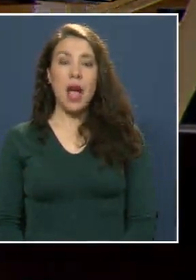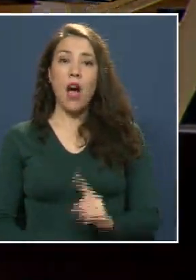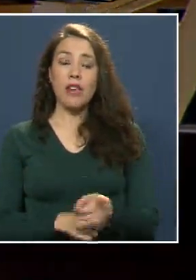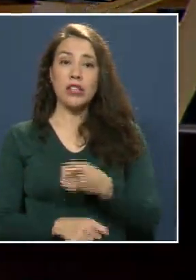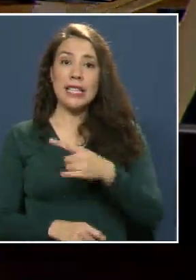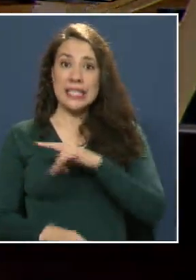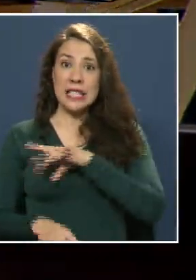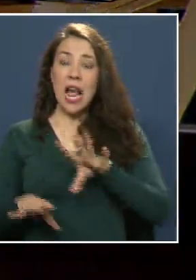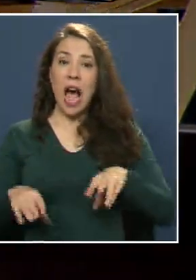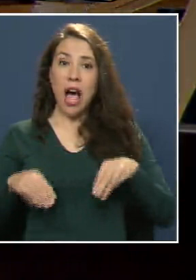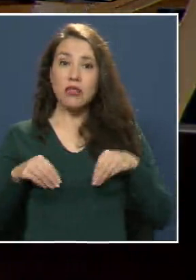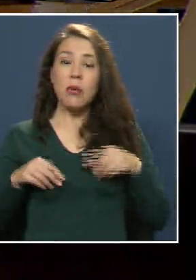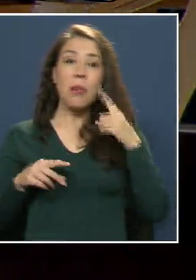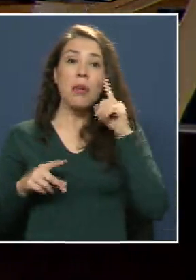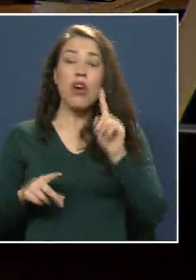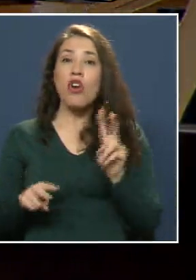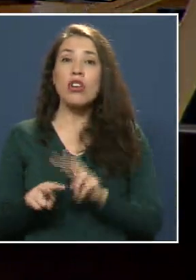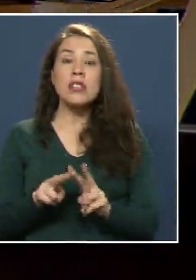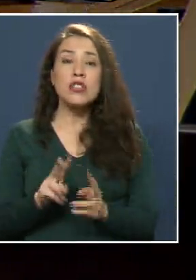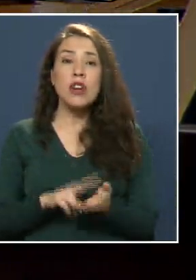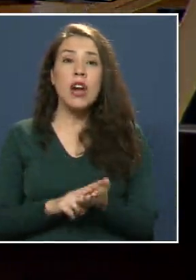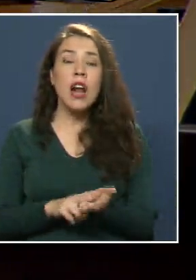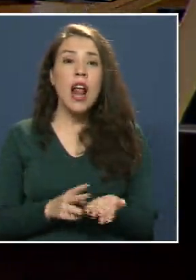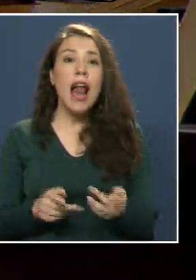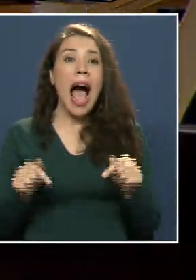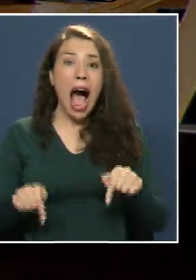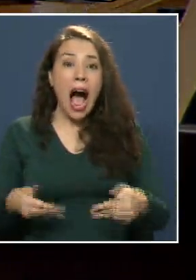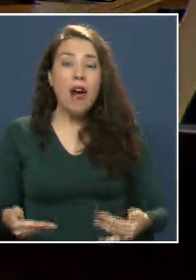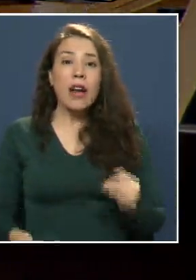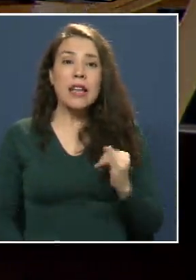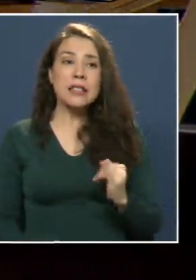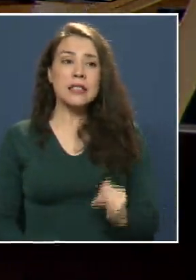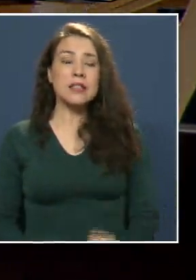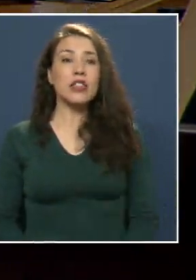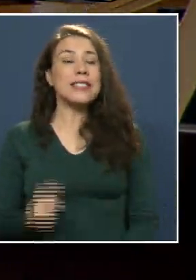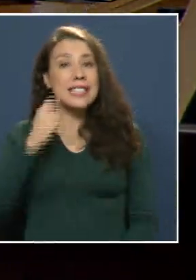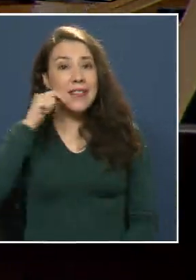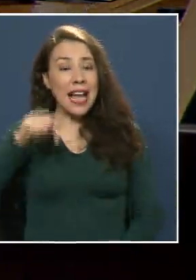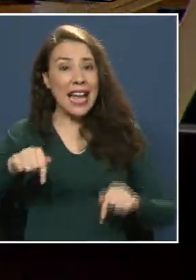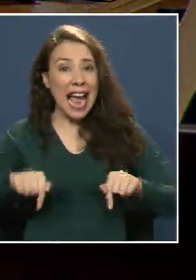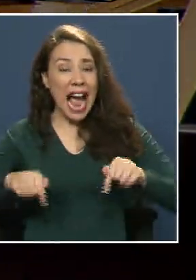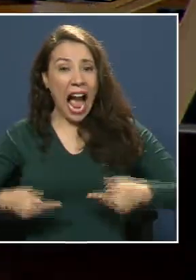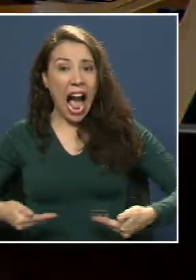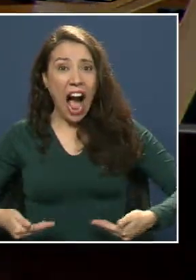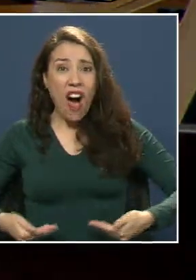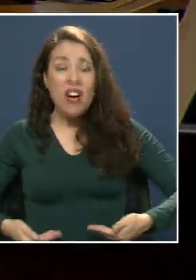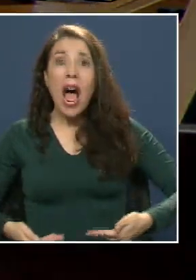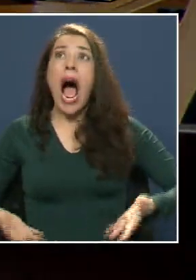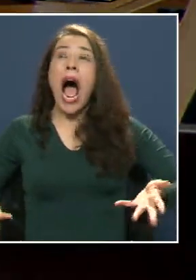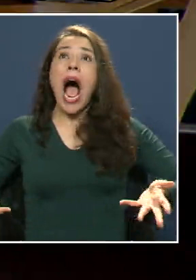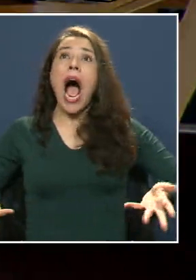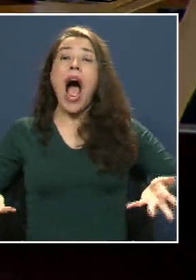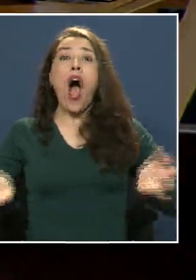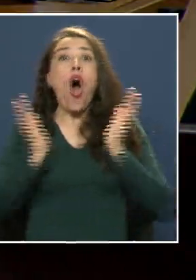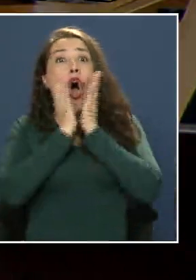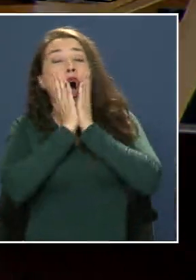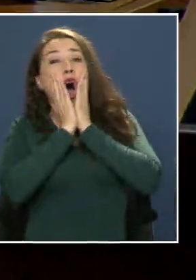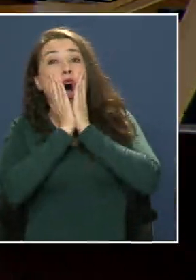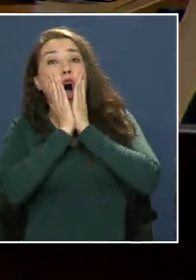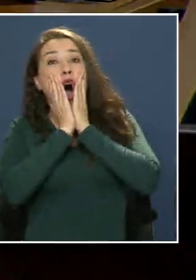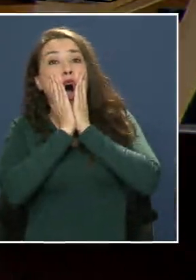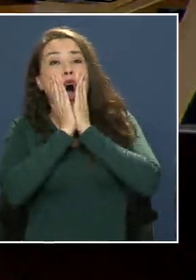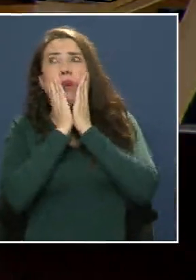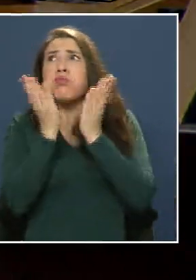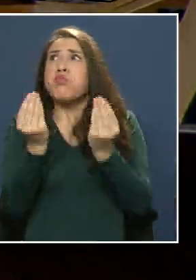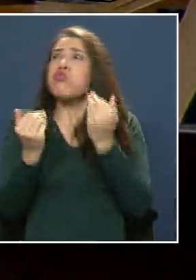asumimos y no la llevamos a la práctica en términos como lo estamos haciendo ahora. Pero significa que de ahora, ahora recién decimos, oh, ¿cuántos